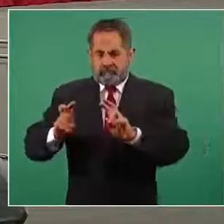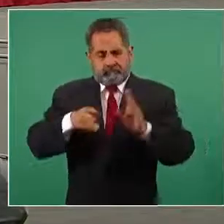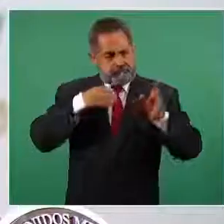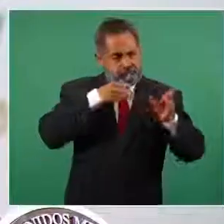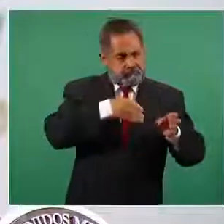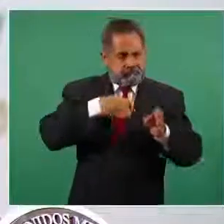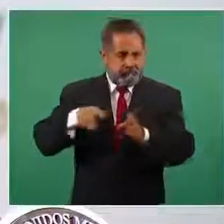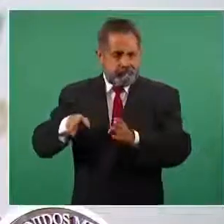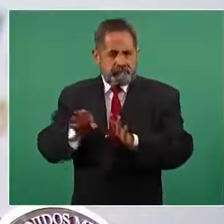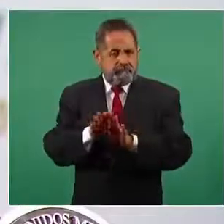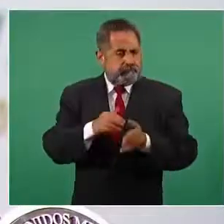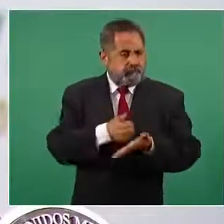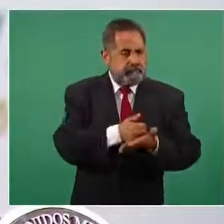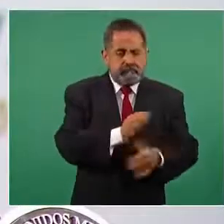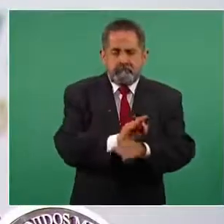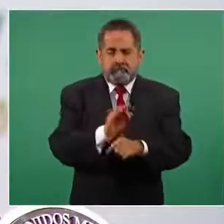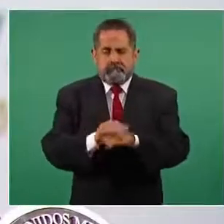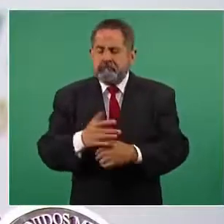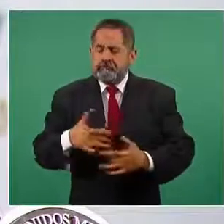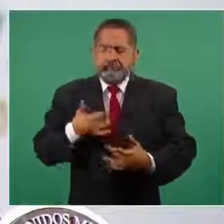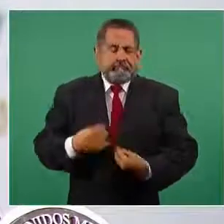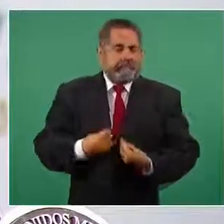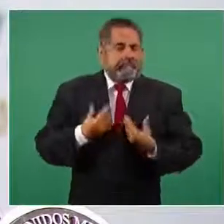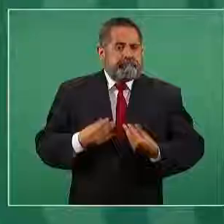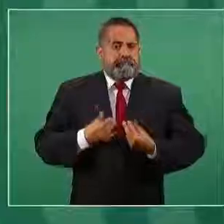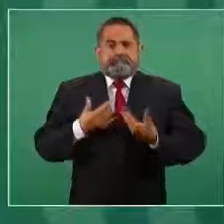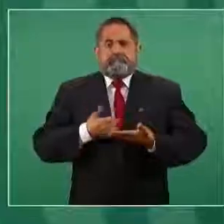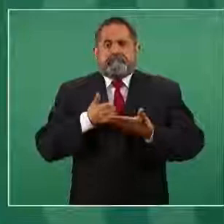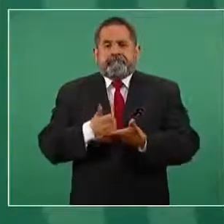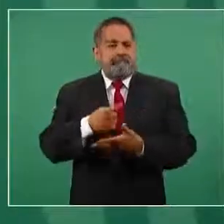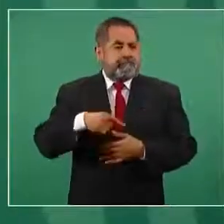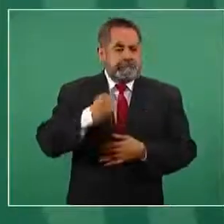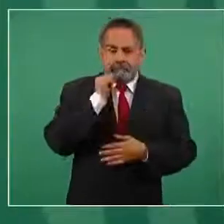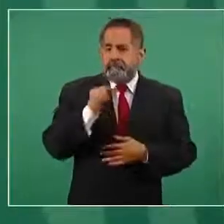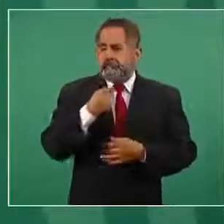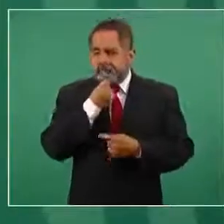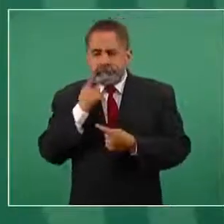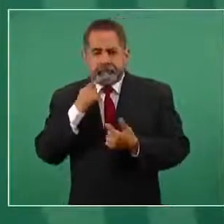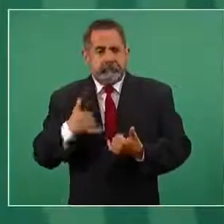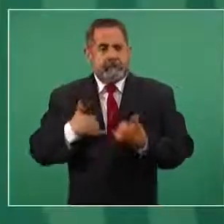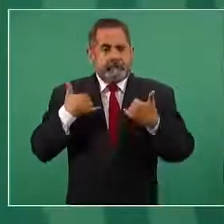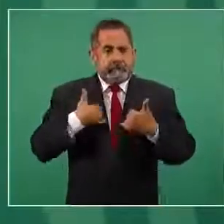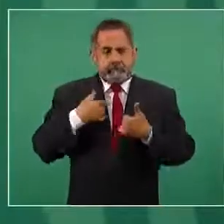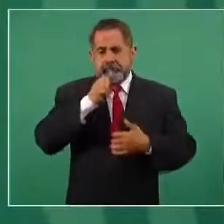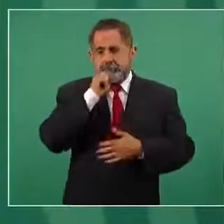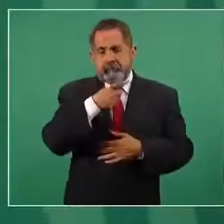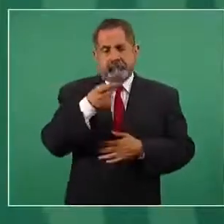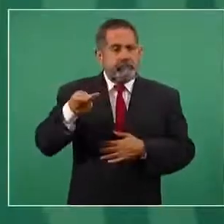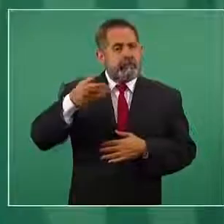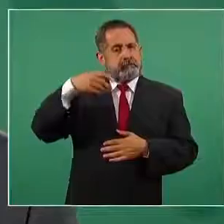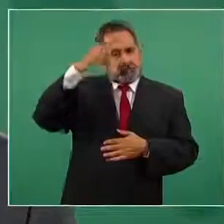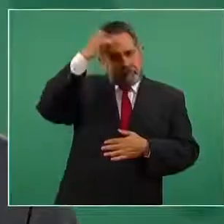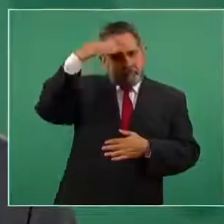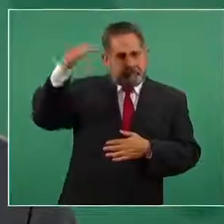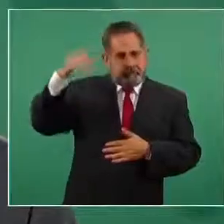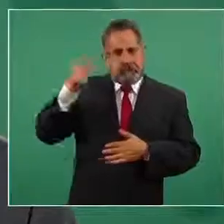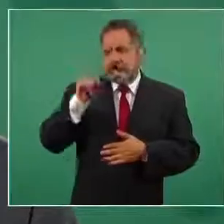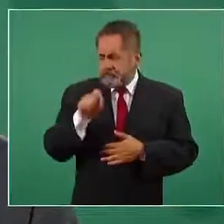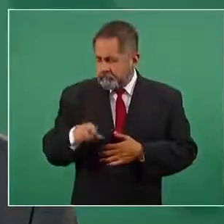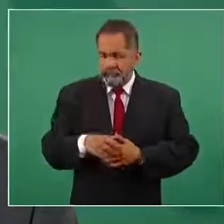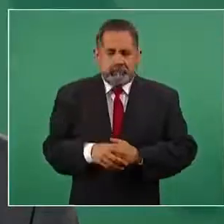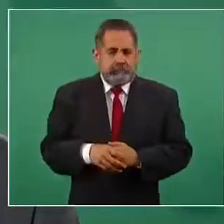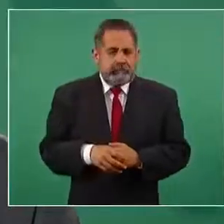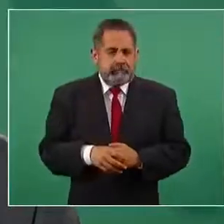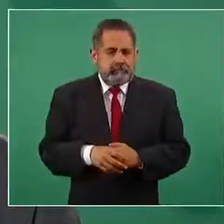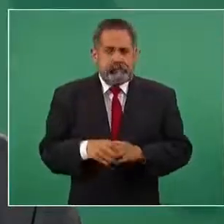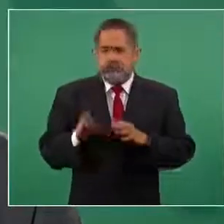contención y rehabilitación emocional de niñas, niños, adolescentes y también personas adultas. Desde luego, la capacidad